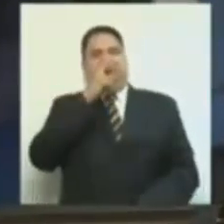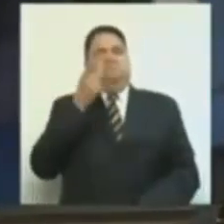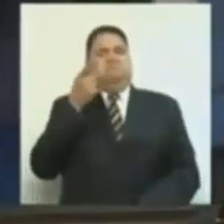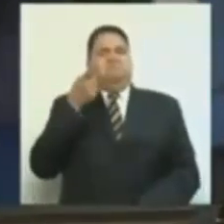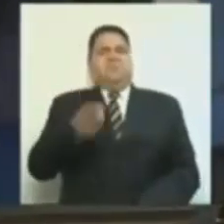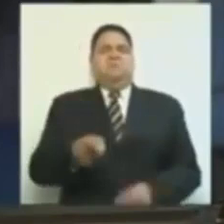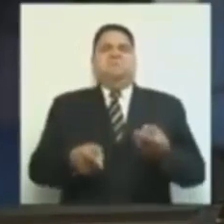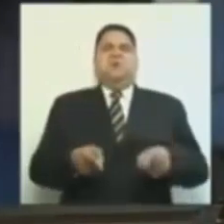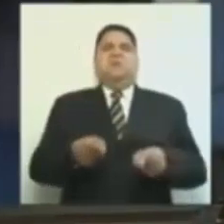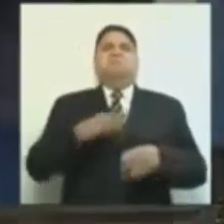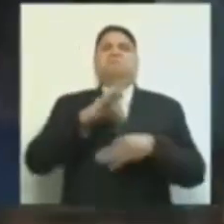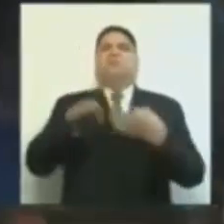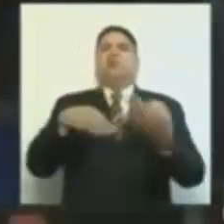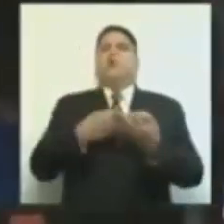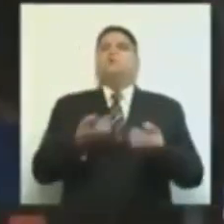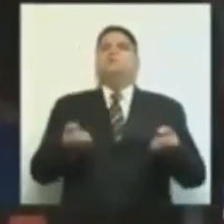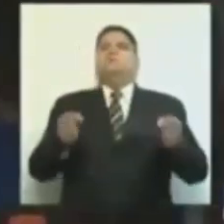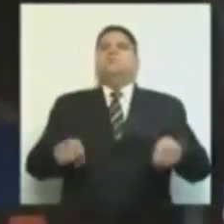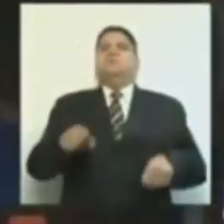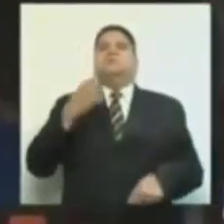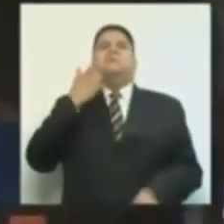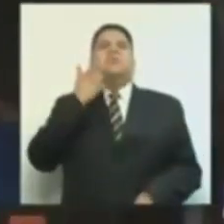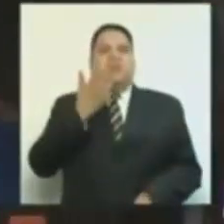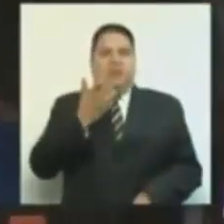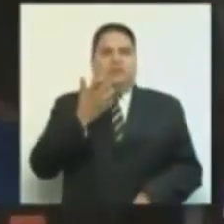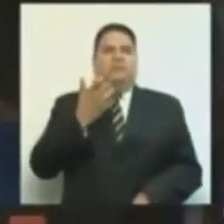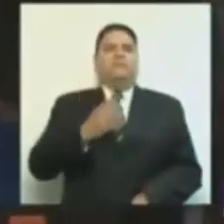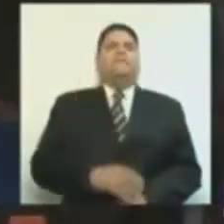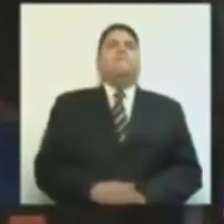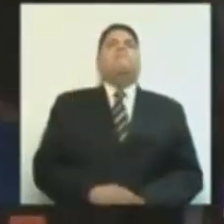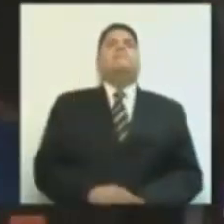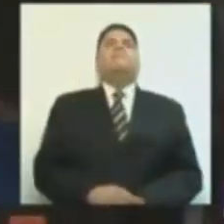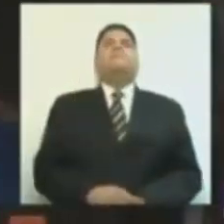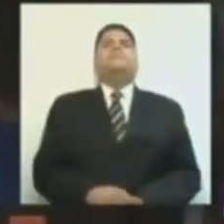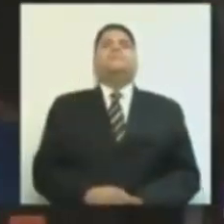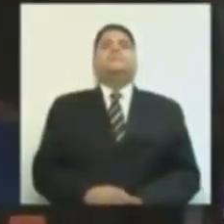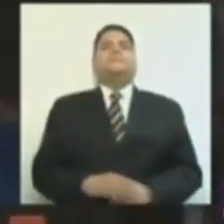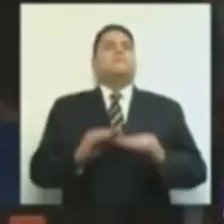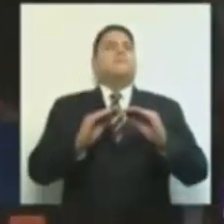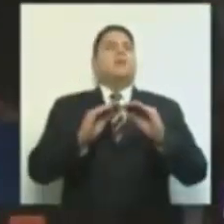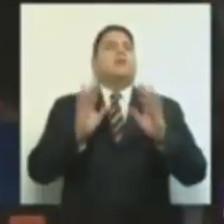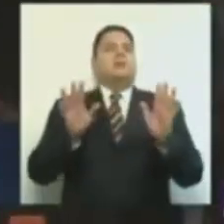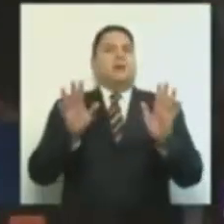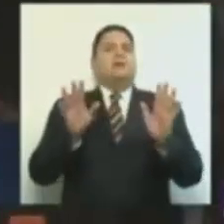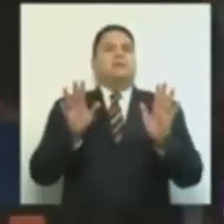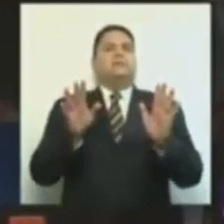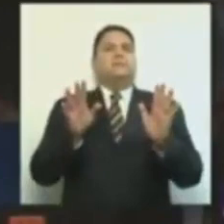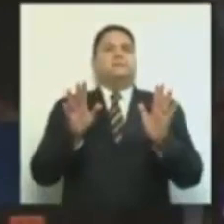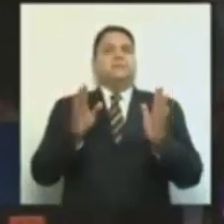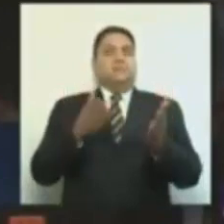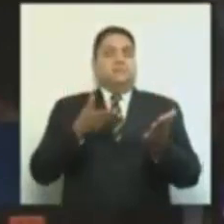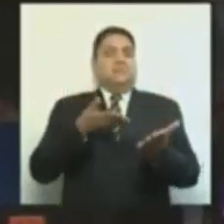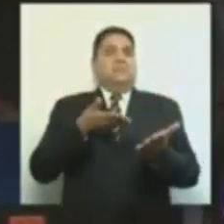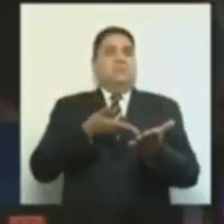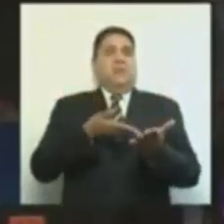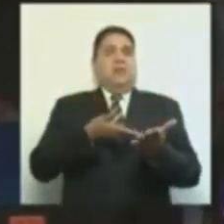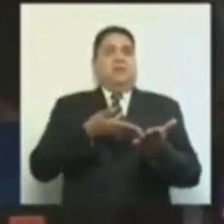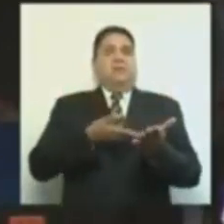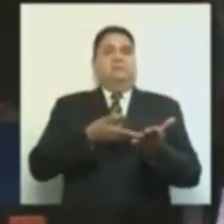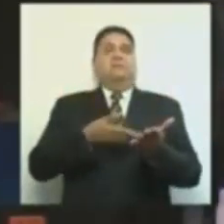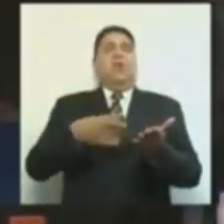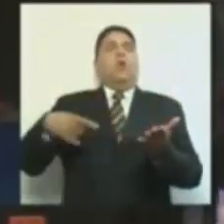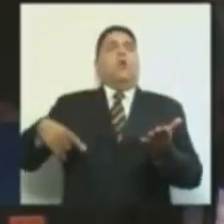de la República. Se trata a todas luces de un acto arbitrario de este